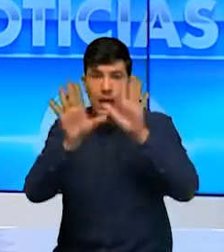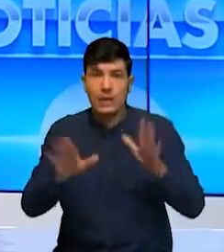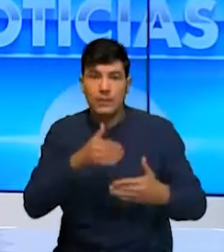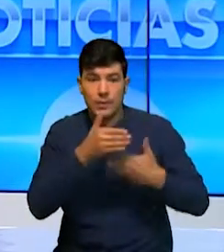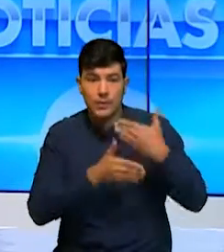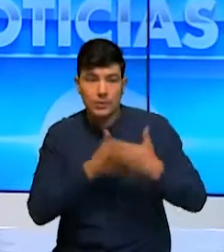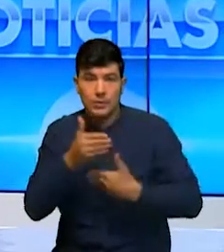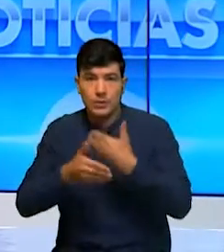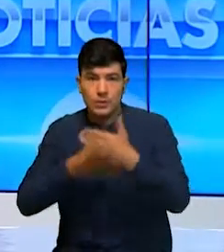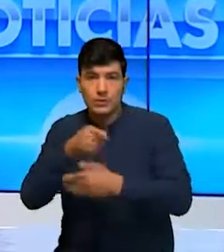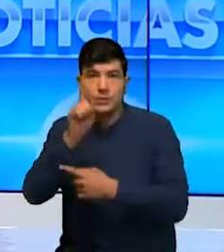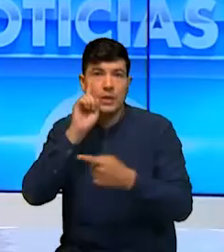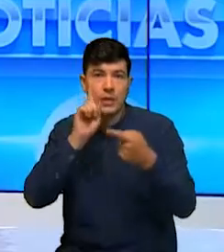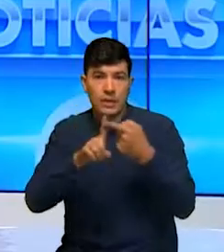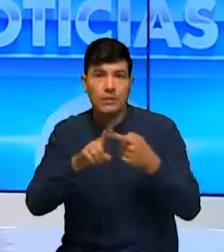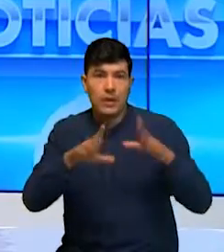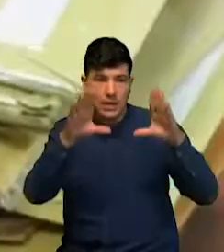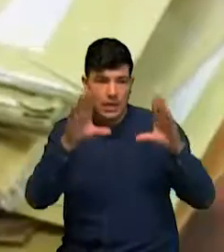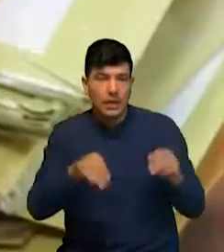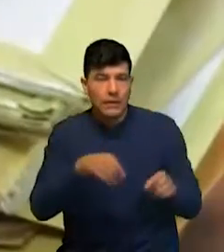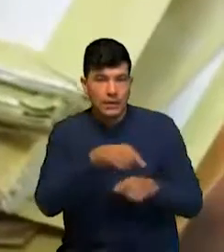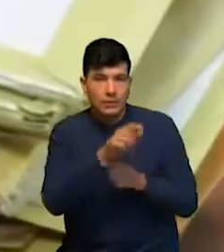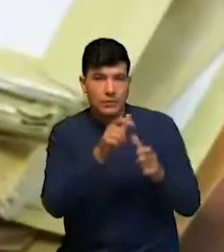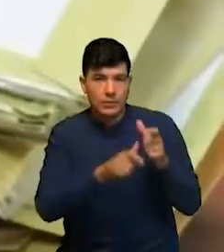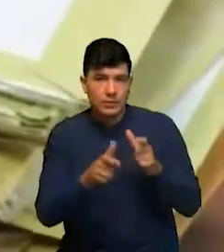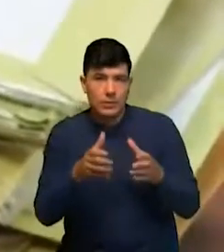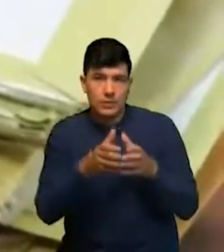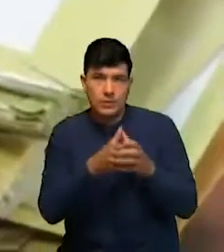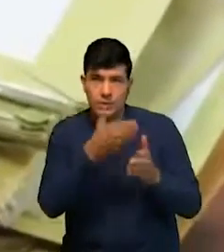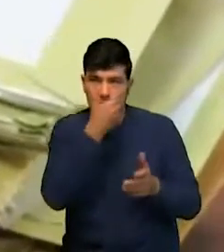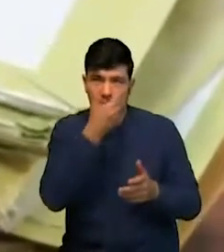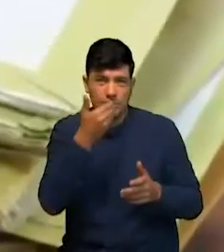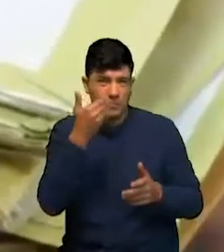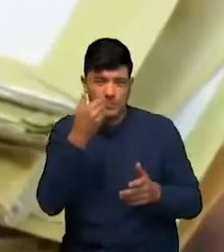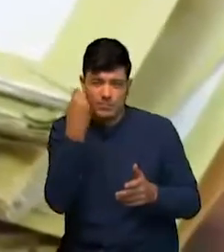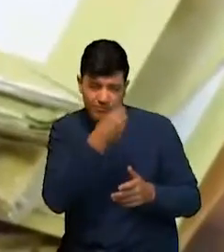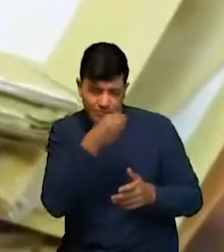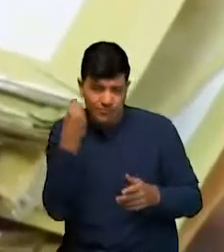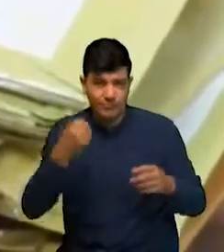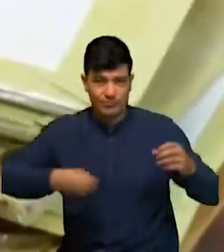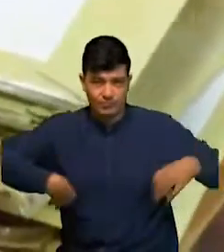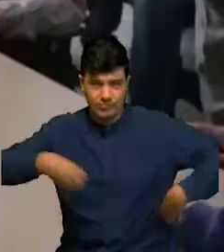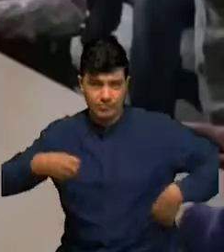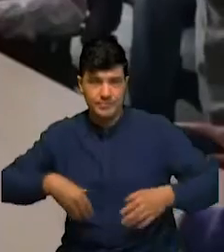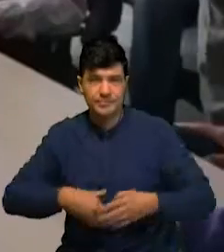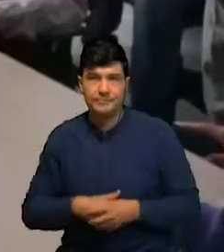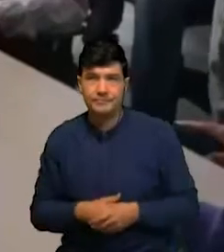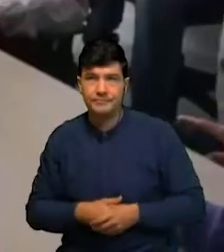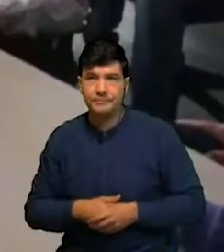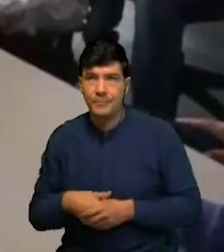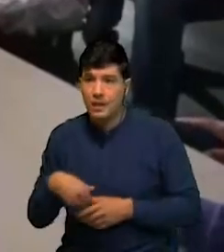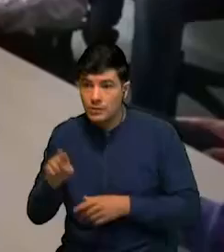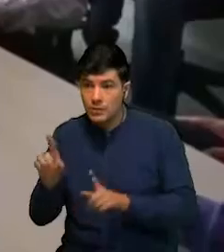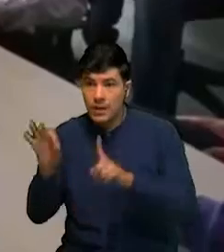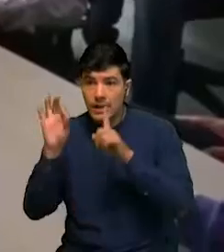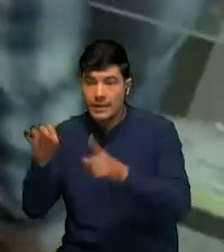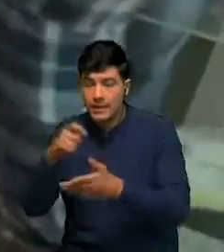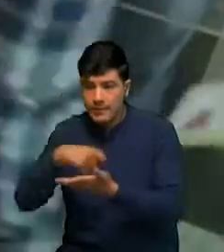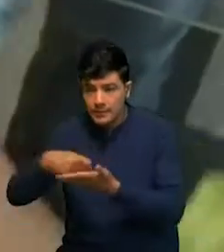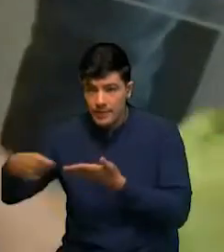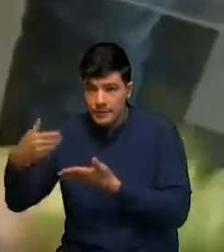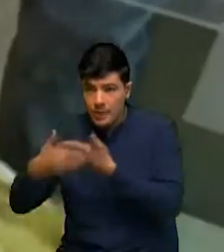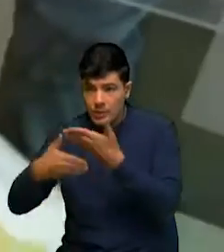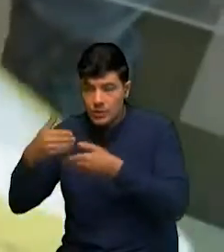que buscan acabar con la corrupción. Con el fin de dar todas las garantías en el proceso de contratación pública, se entregó un informe sobre